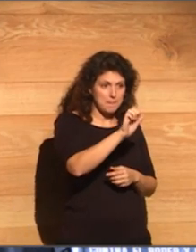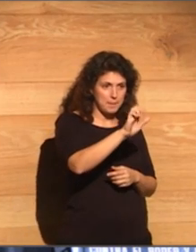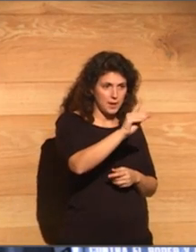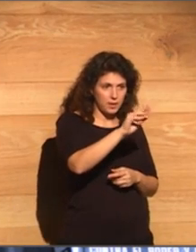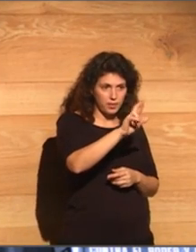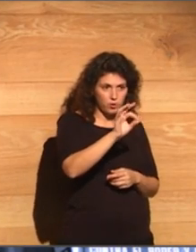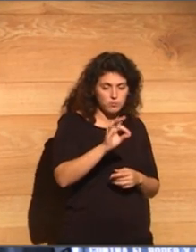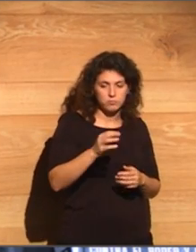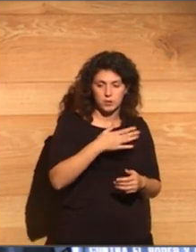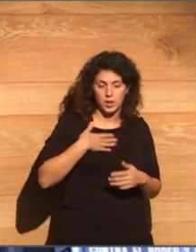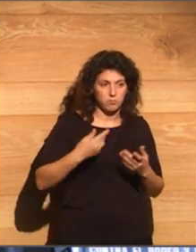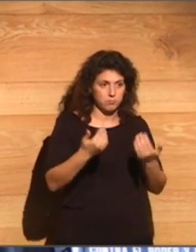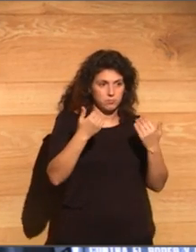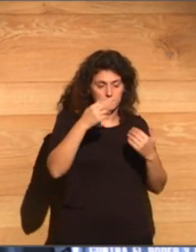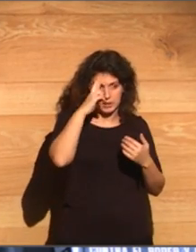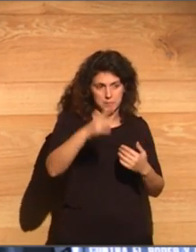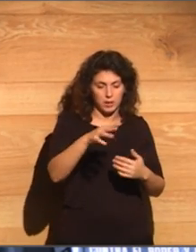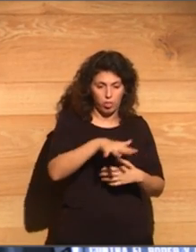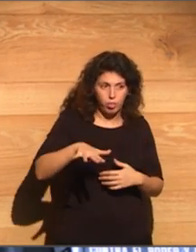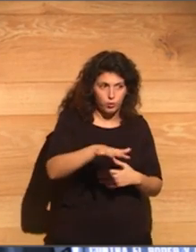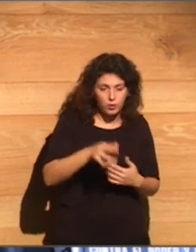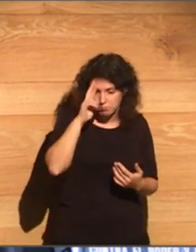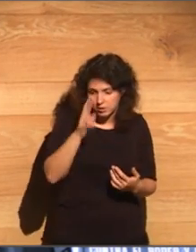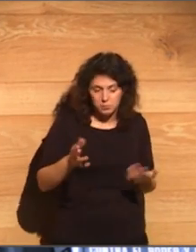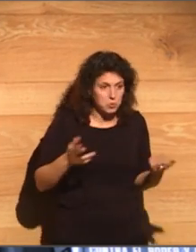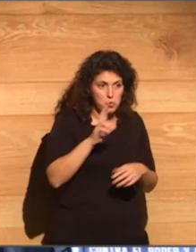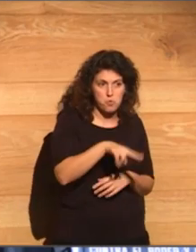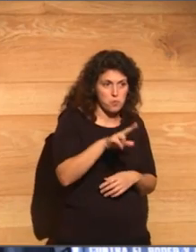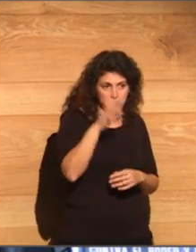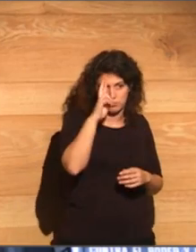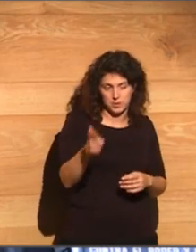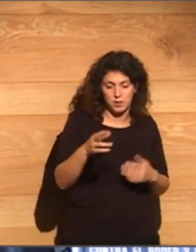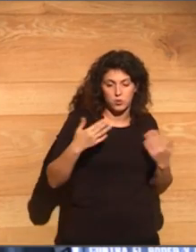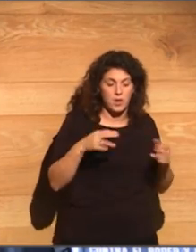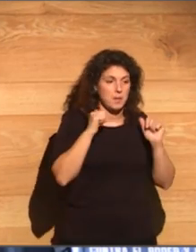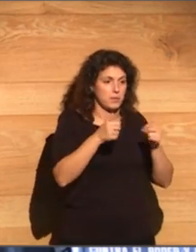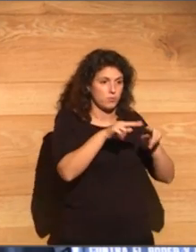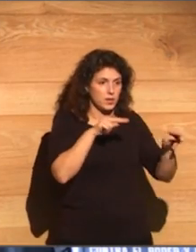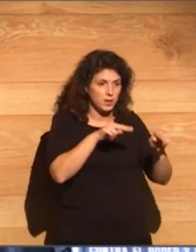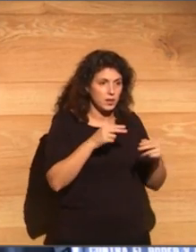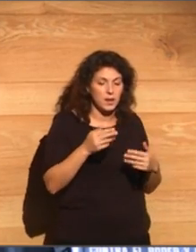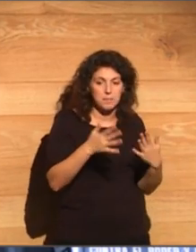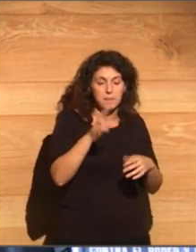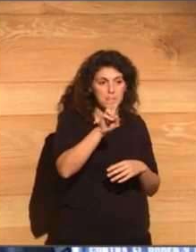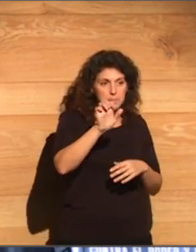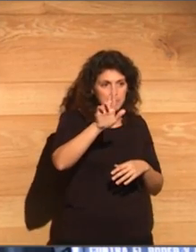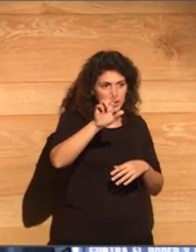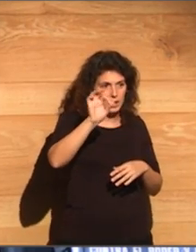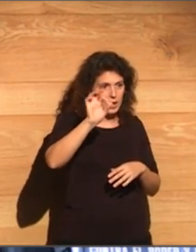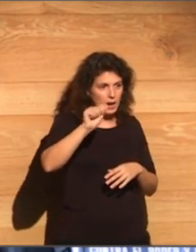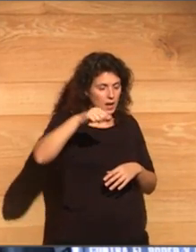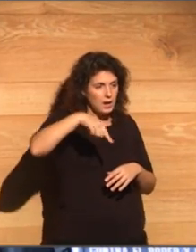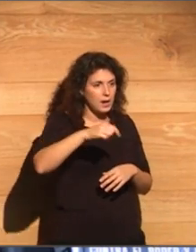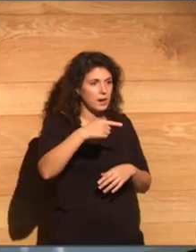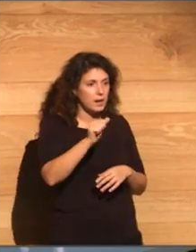que le respetaran su sitio, pero Landa no respetaba absolutamente nada. Así que entrar en una guerra, Berlanga no le defendió en absoluto. Le dijo, esa fue